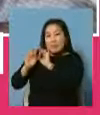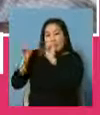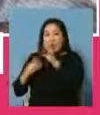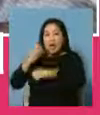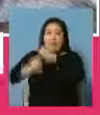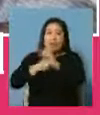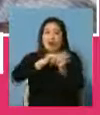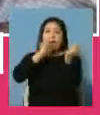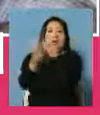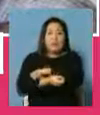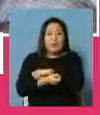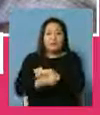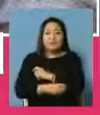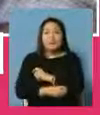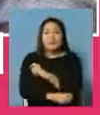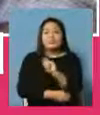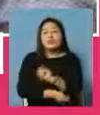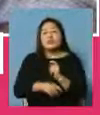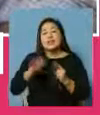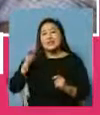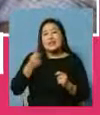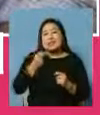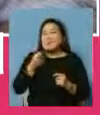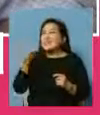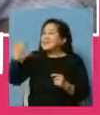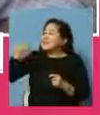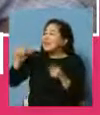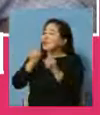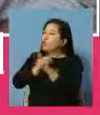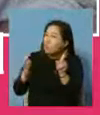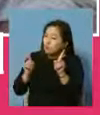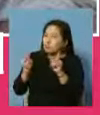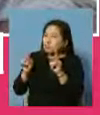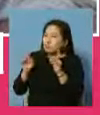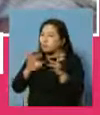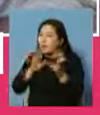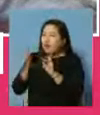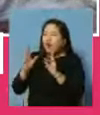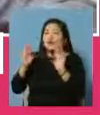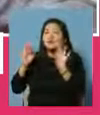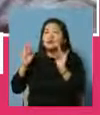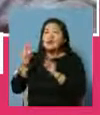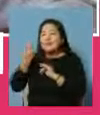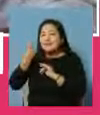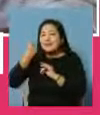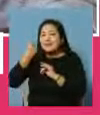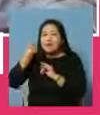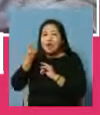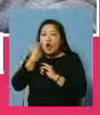pandemia. Sí, no es que sea tan raro el virus este, lo que pasa es que era completamente